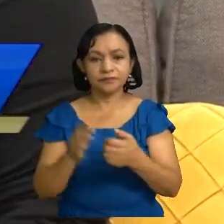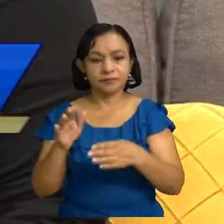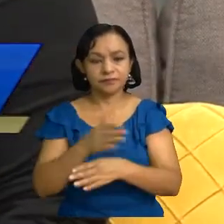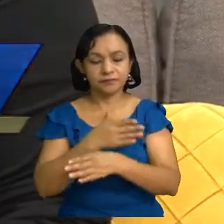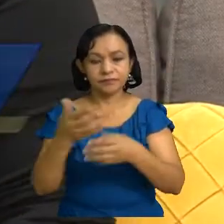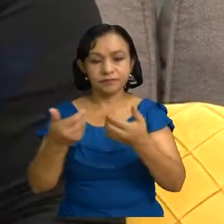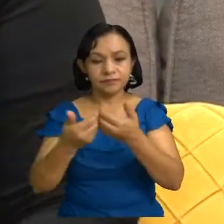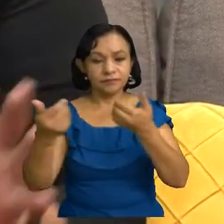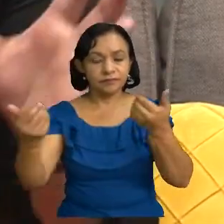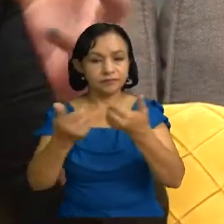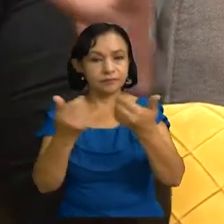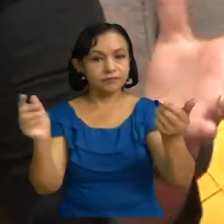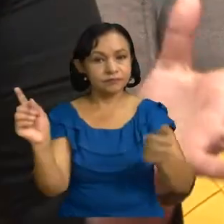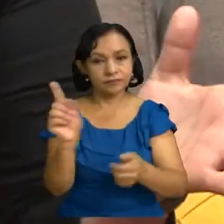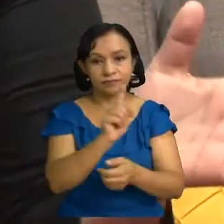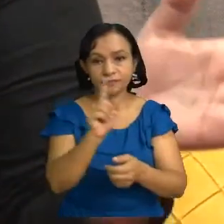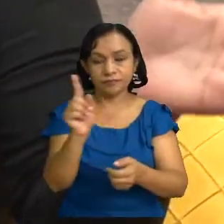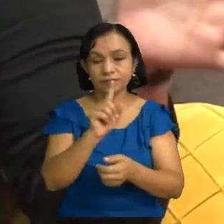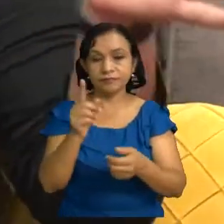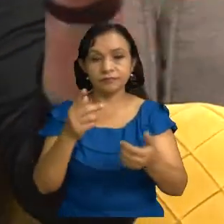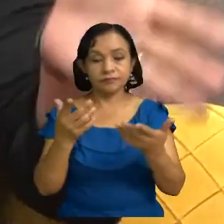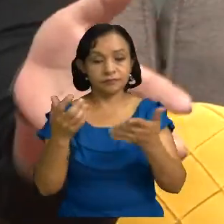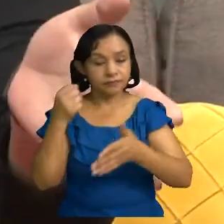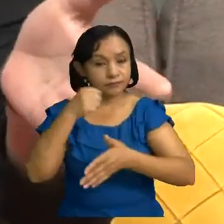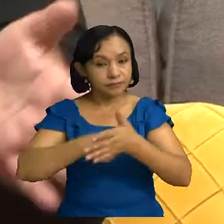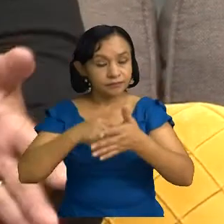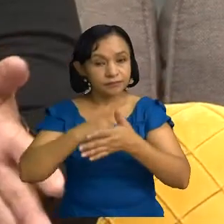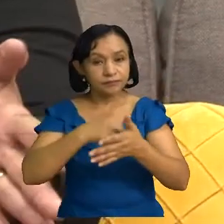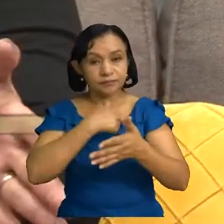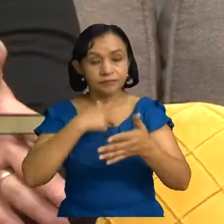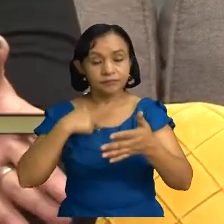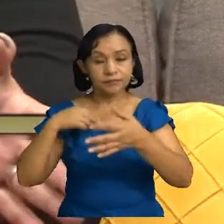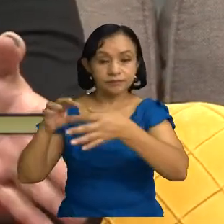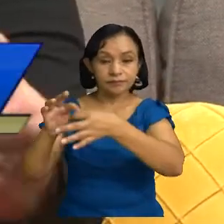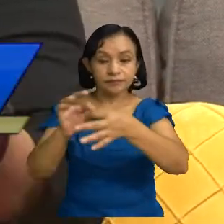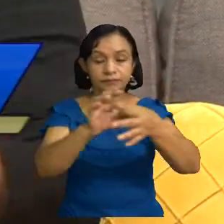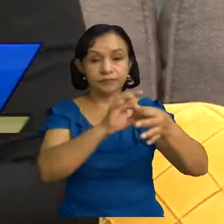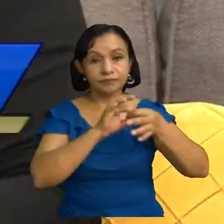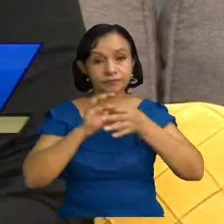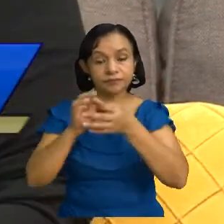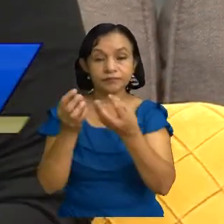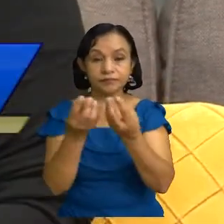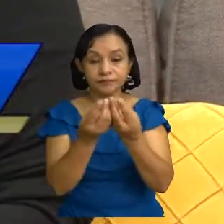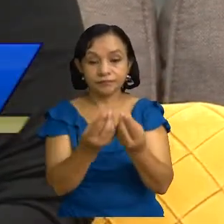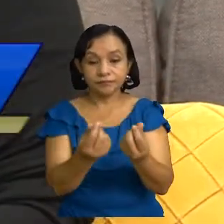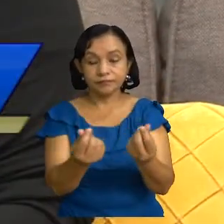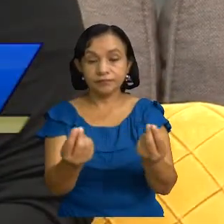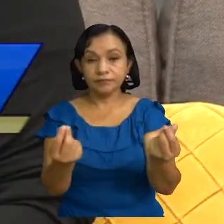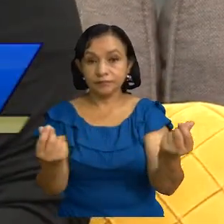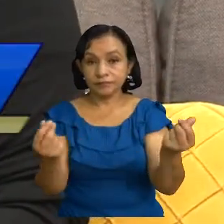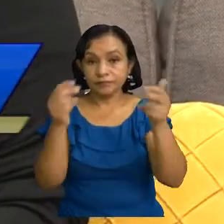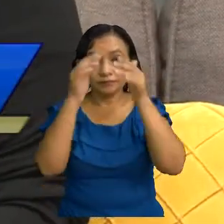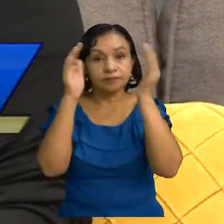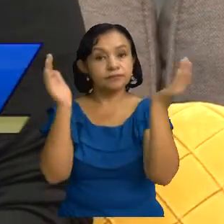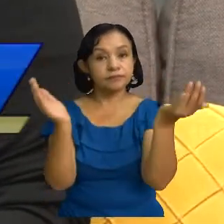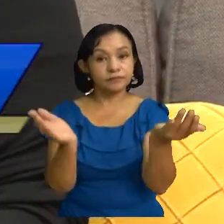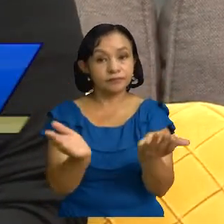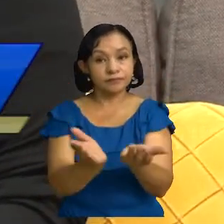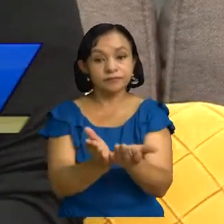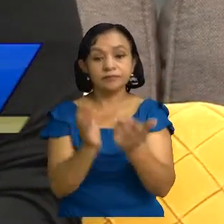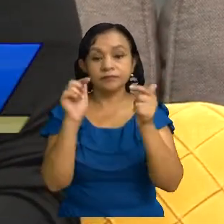separado al contrario luchamos por el bien común de nuestra madre tierra y también porque aquí el éxito